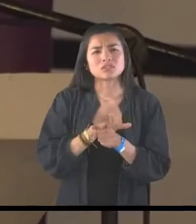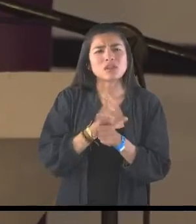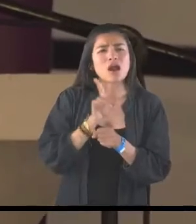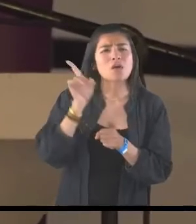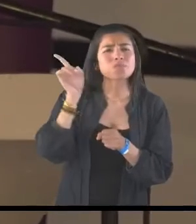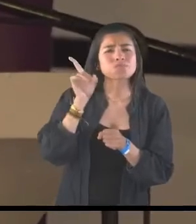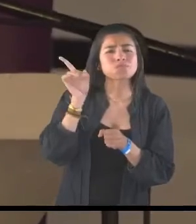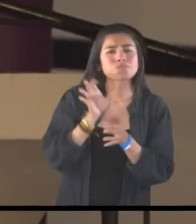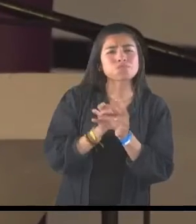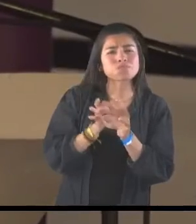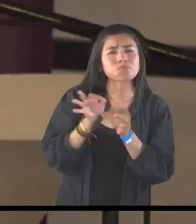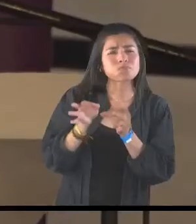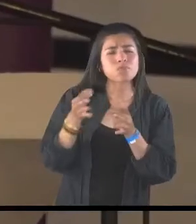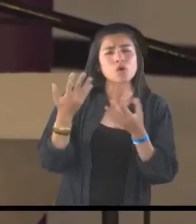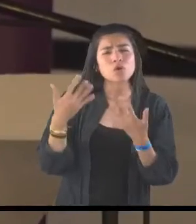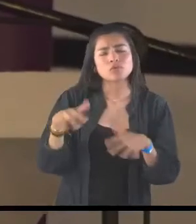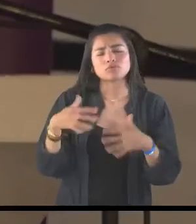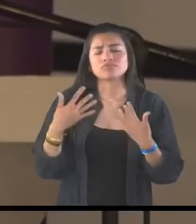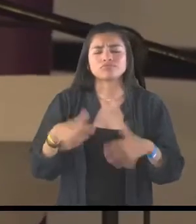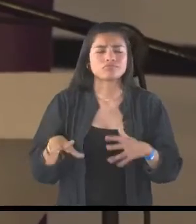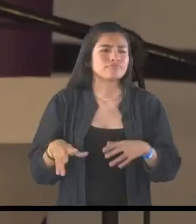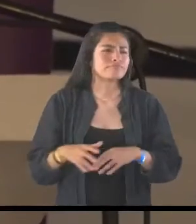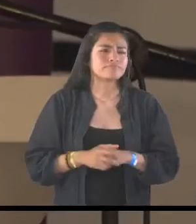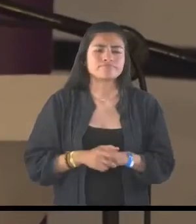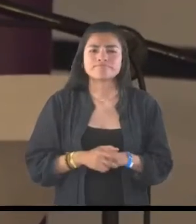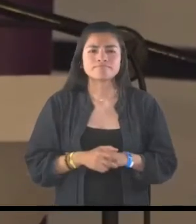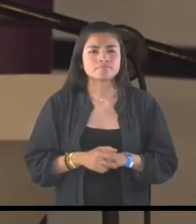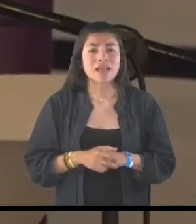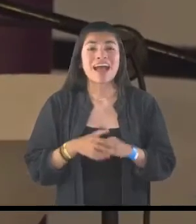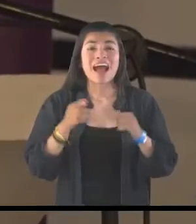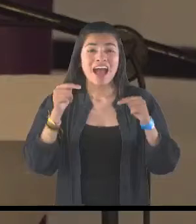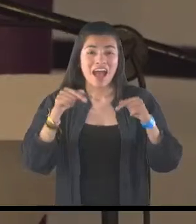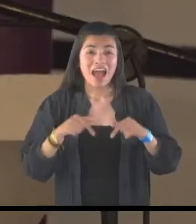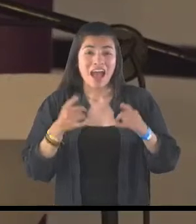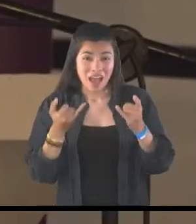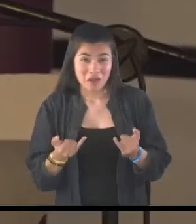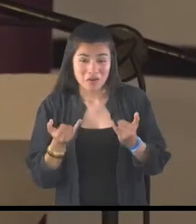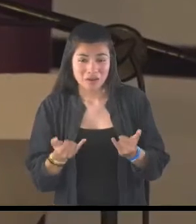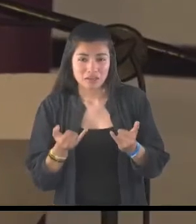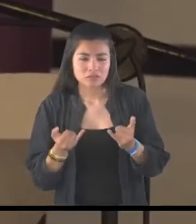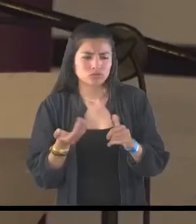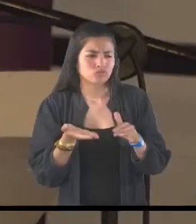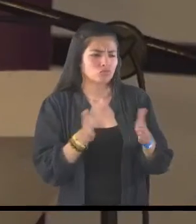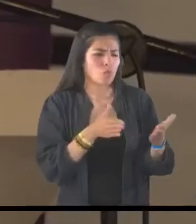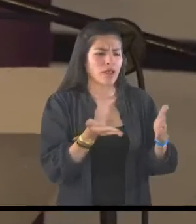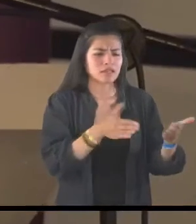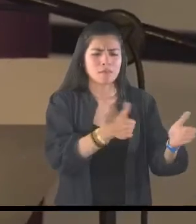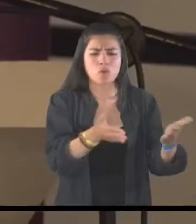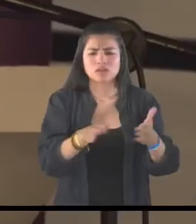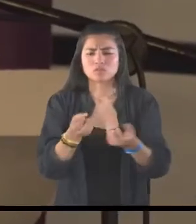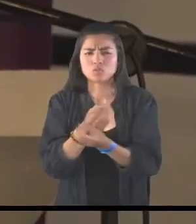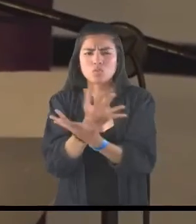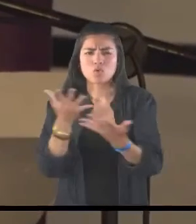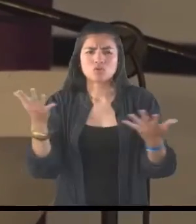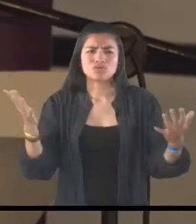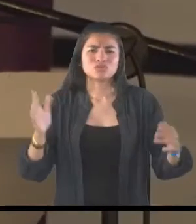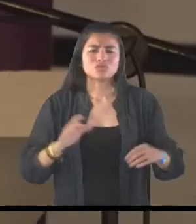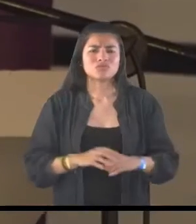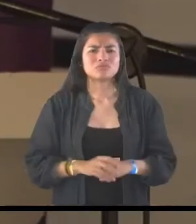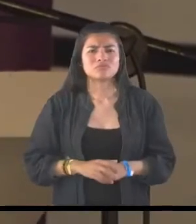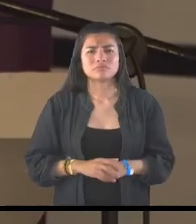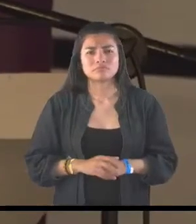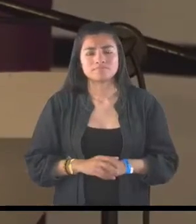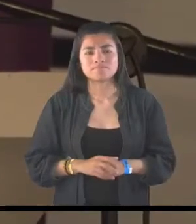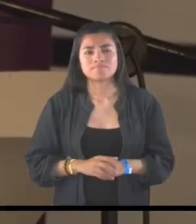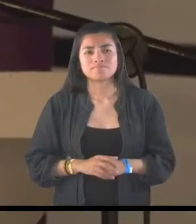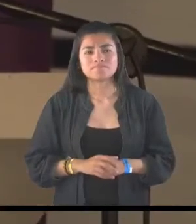Nariño, demasiado. En estos momentos hay mucha gente muerta, herido. Y